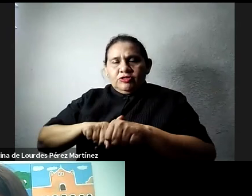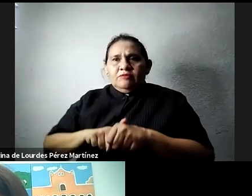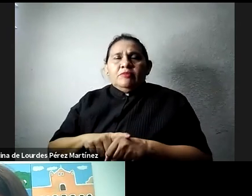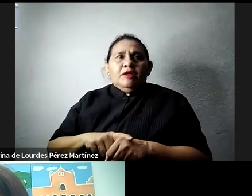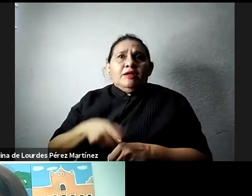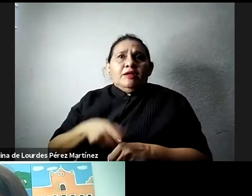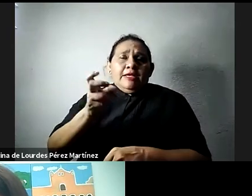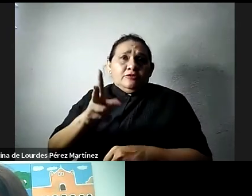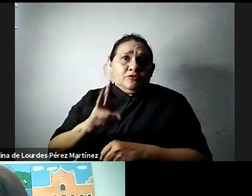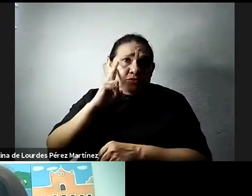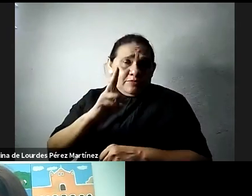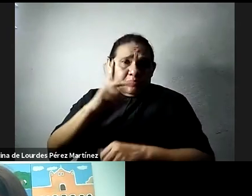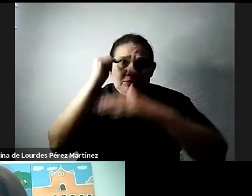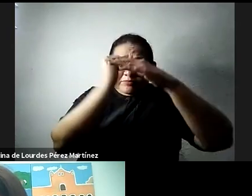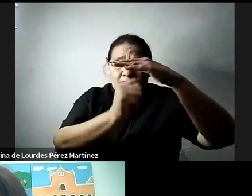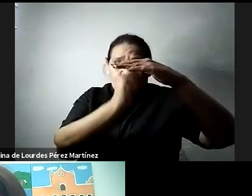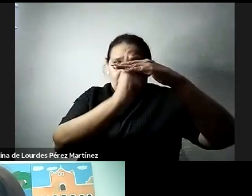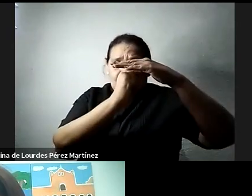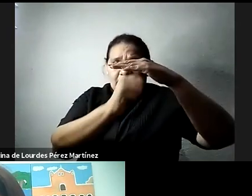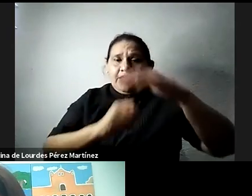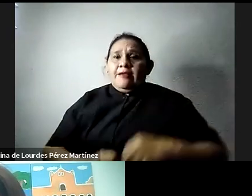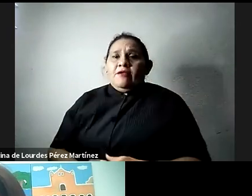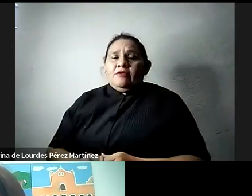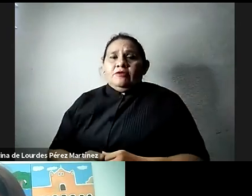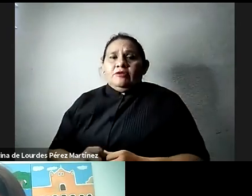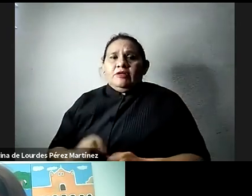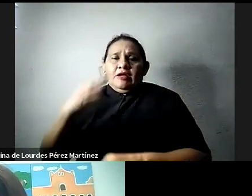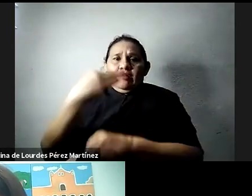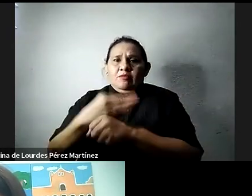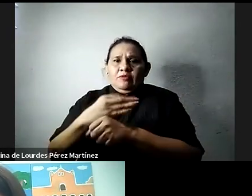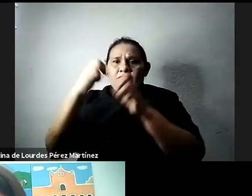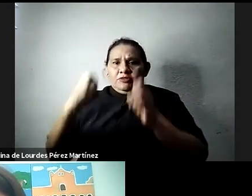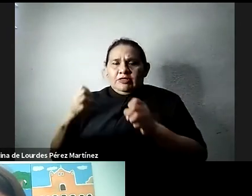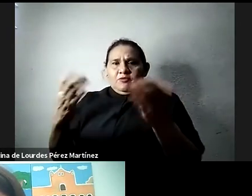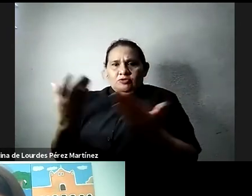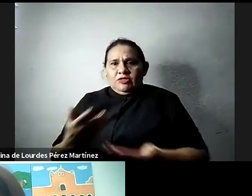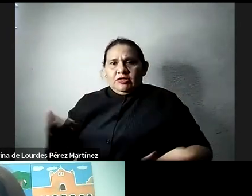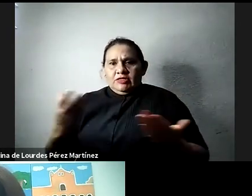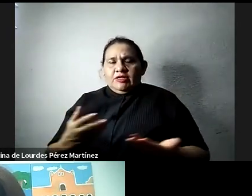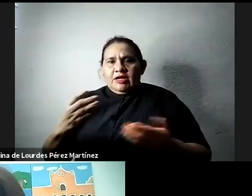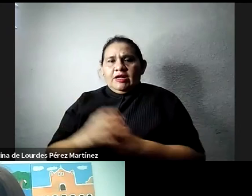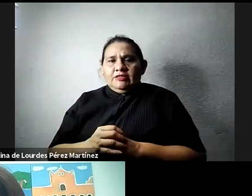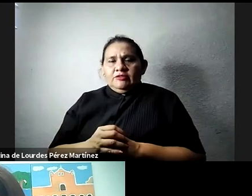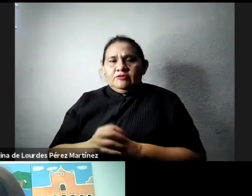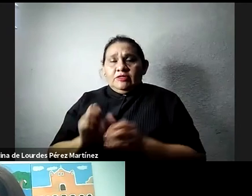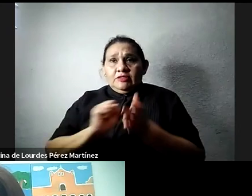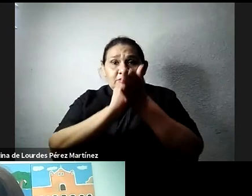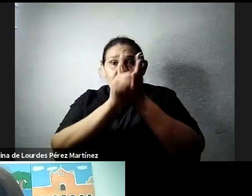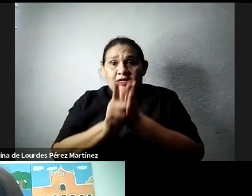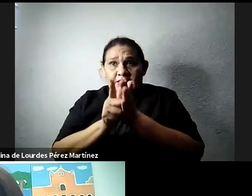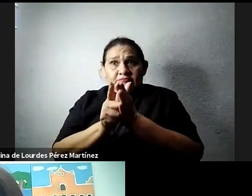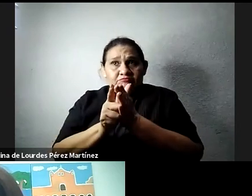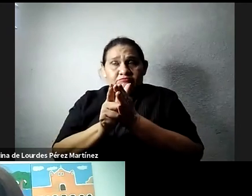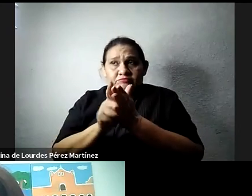el taller, ¿no? En el que en el momento en el que estamos diseñando las señales, ¿no? Todas las